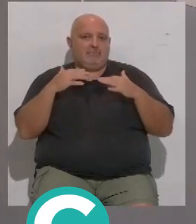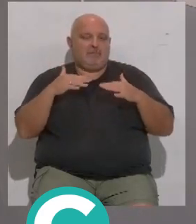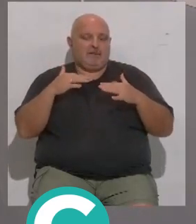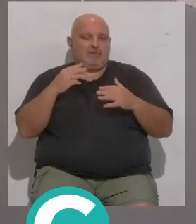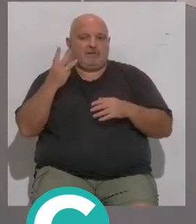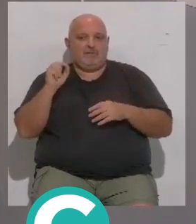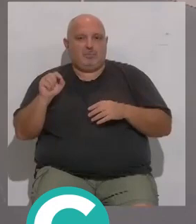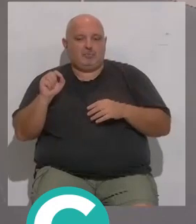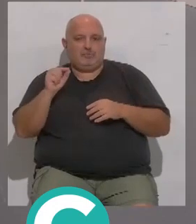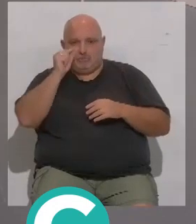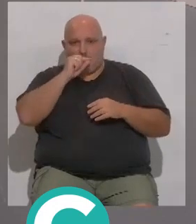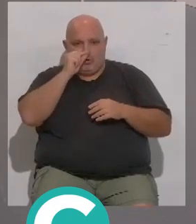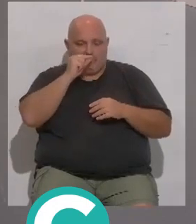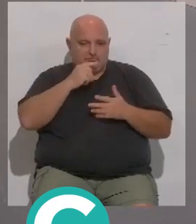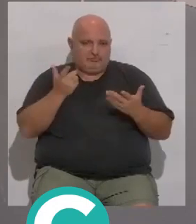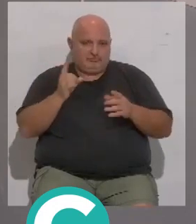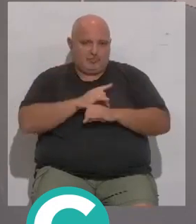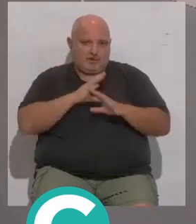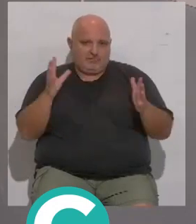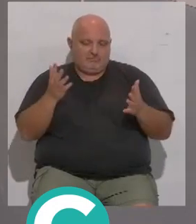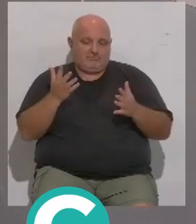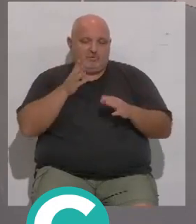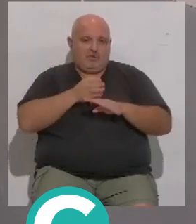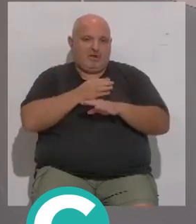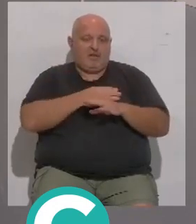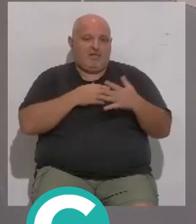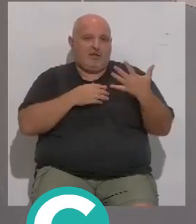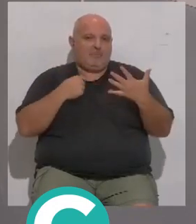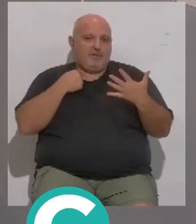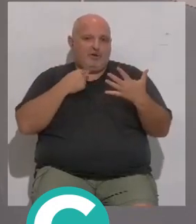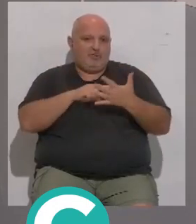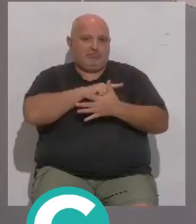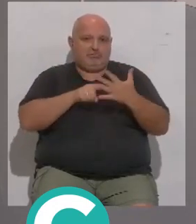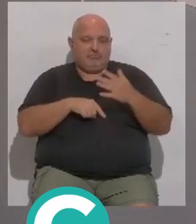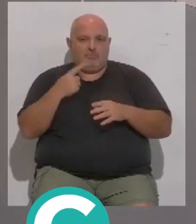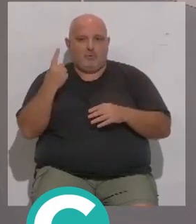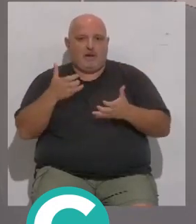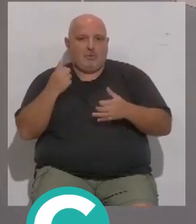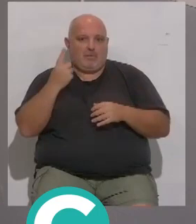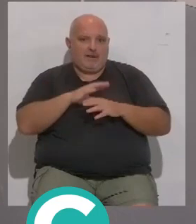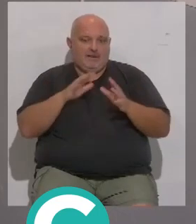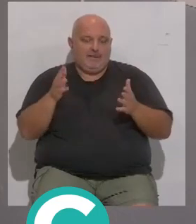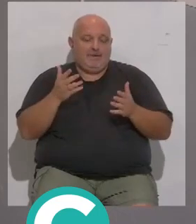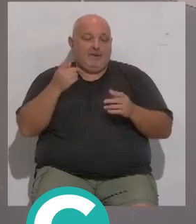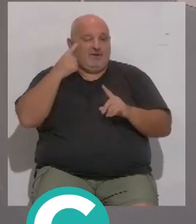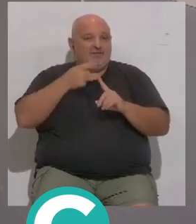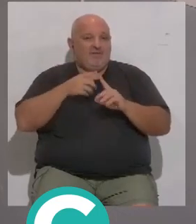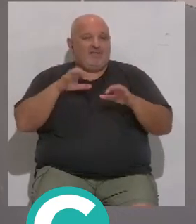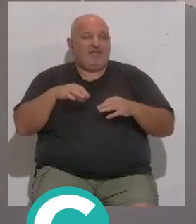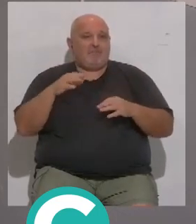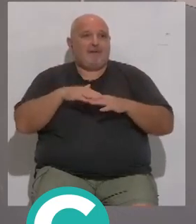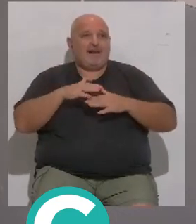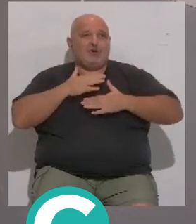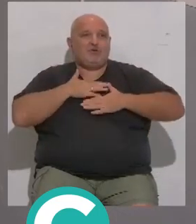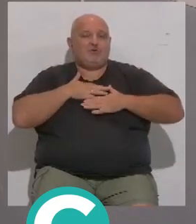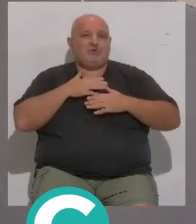es bastante poco para intentar el objetivo del Cádiz, que para